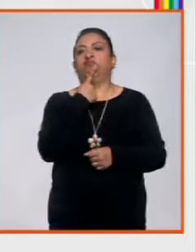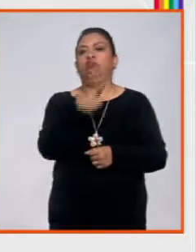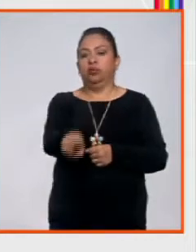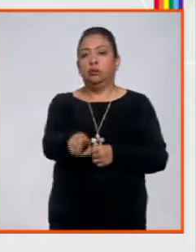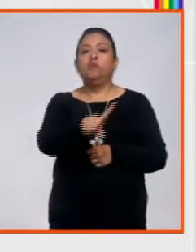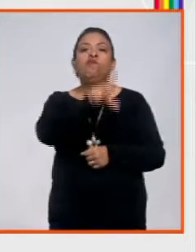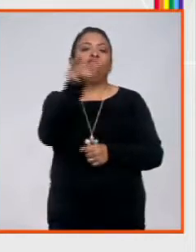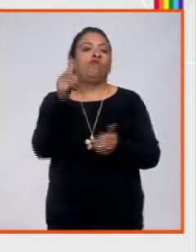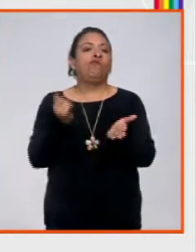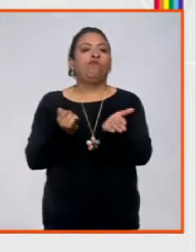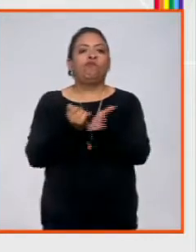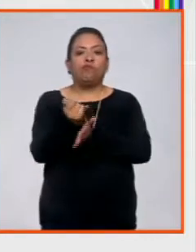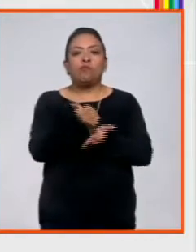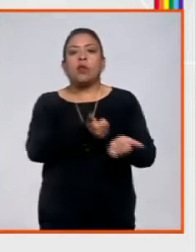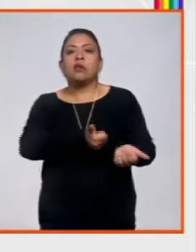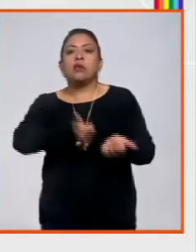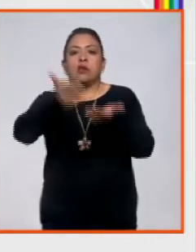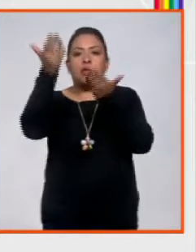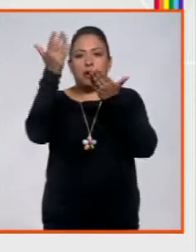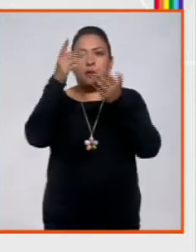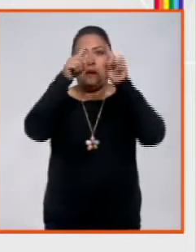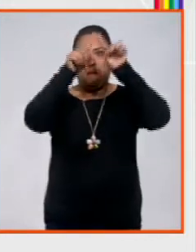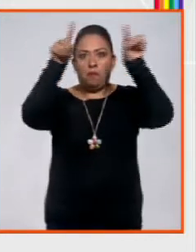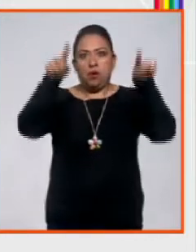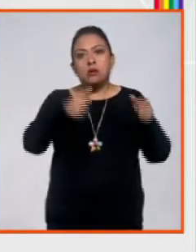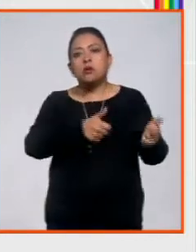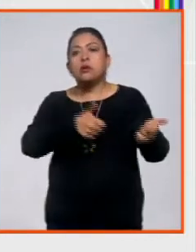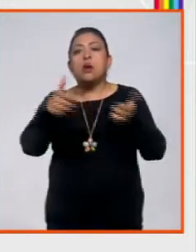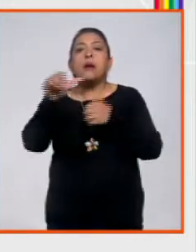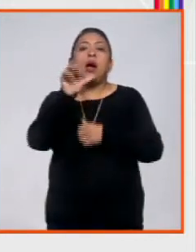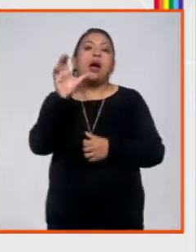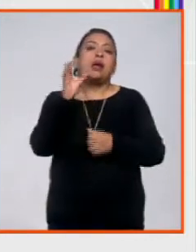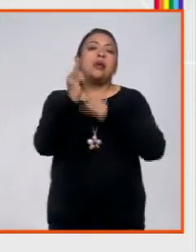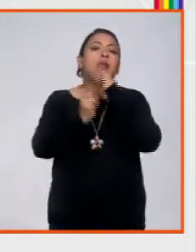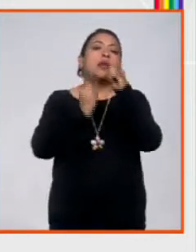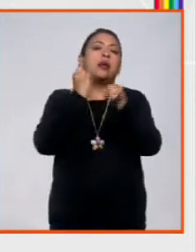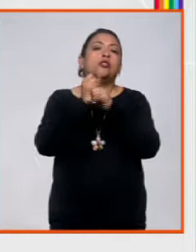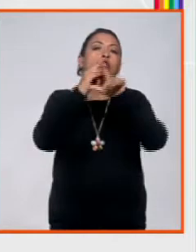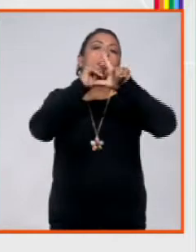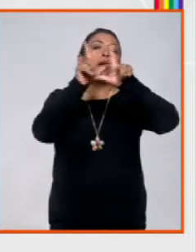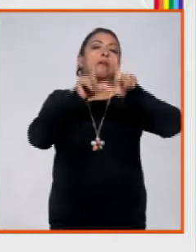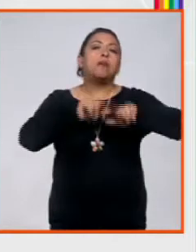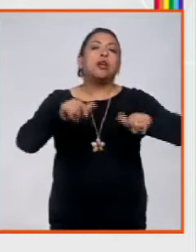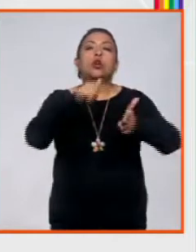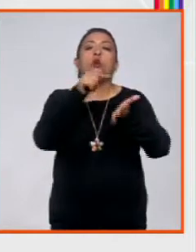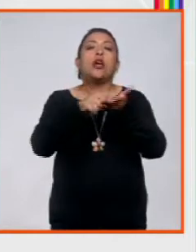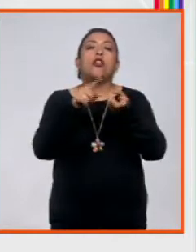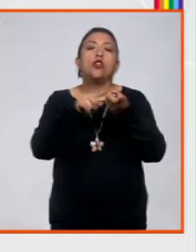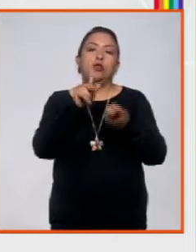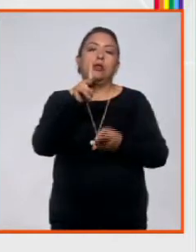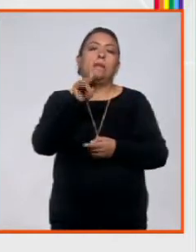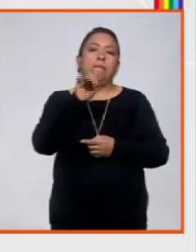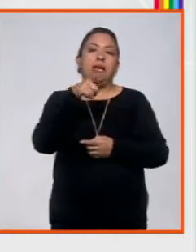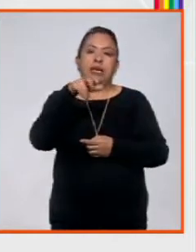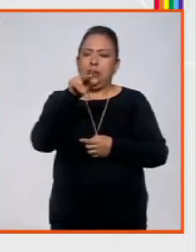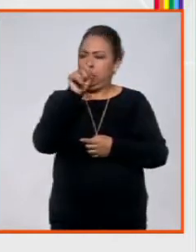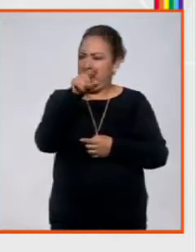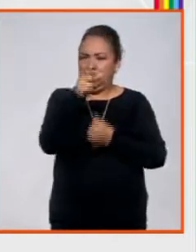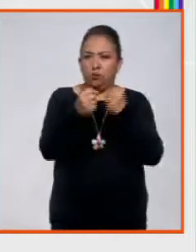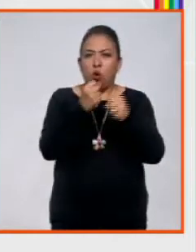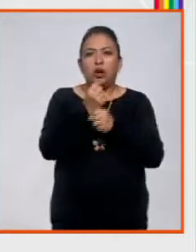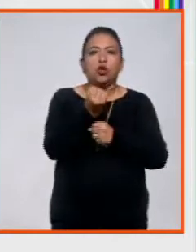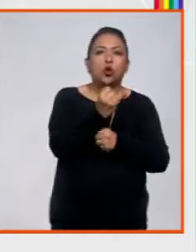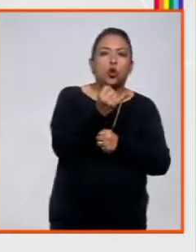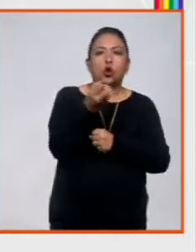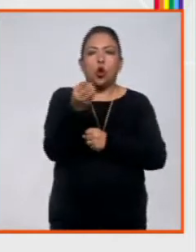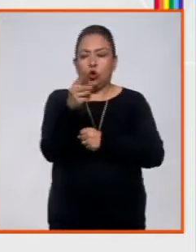fue llevar el mural al congreso internacional de la paz celebrada en pekín justamente en ese año en junio